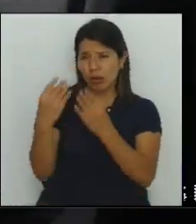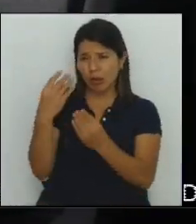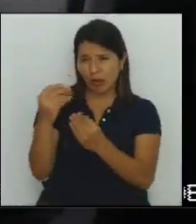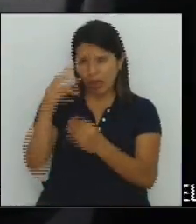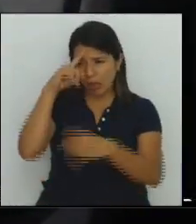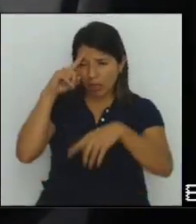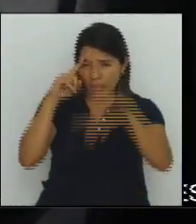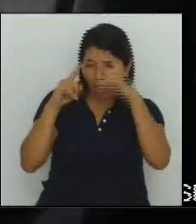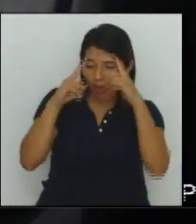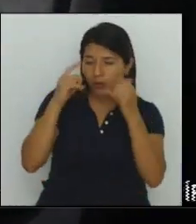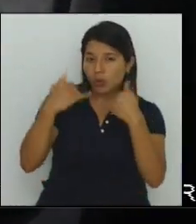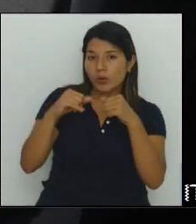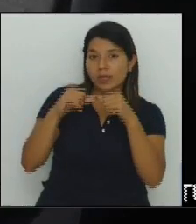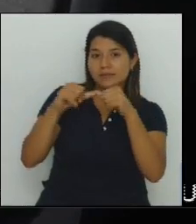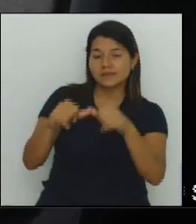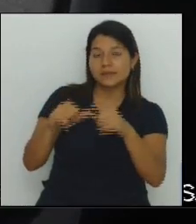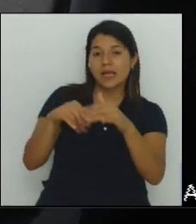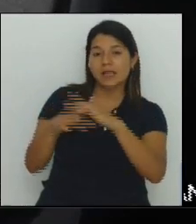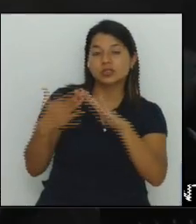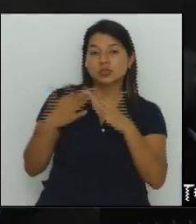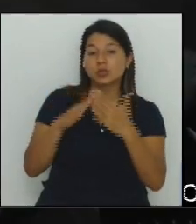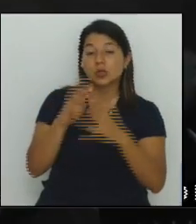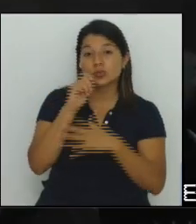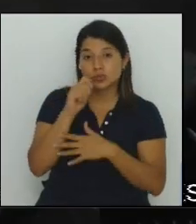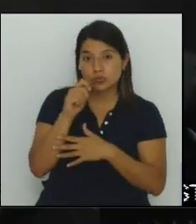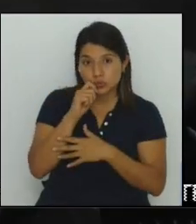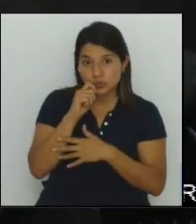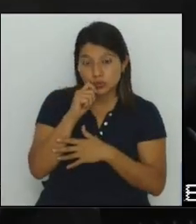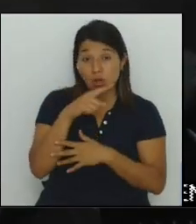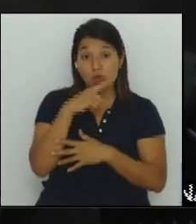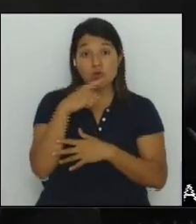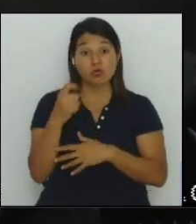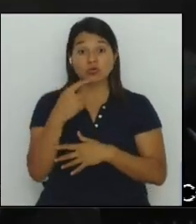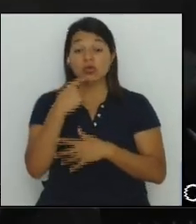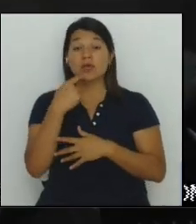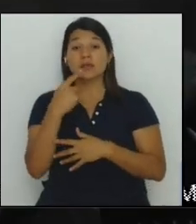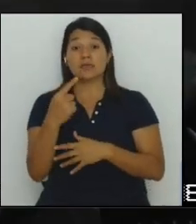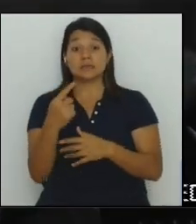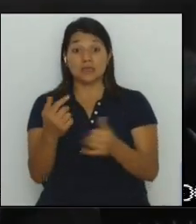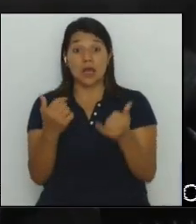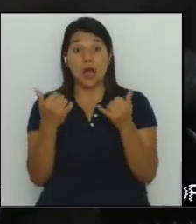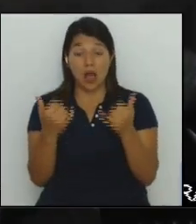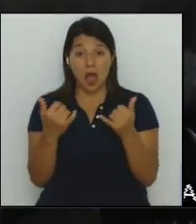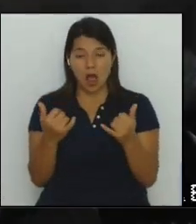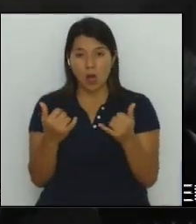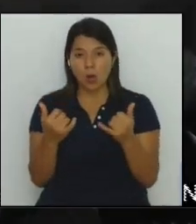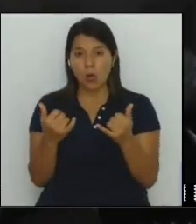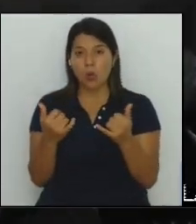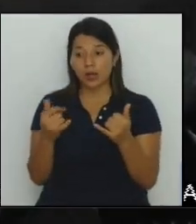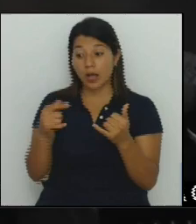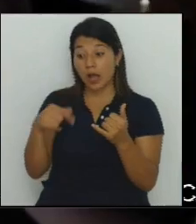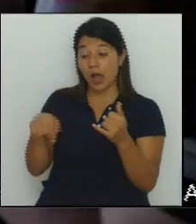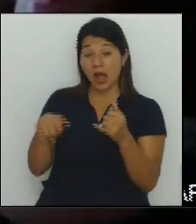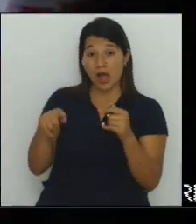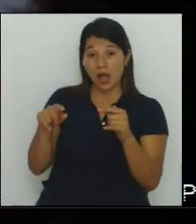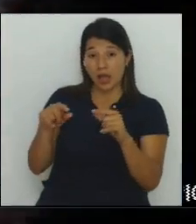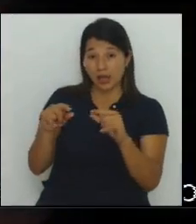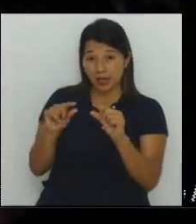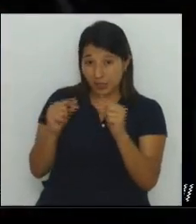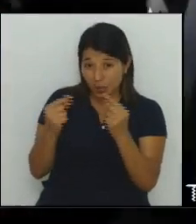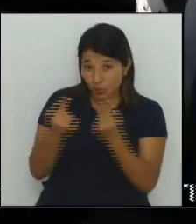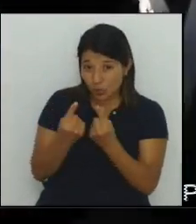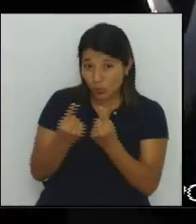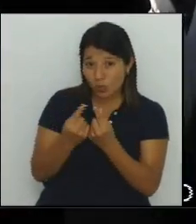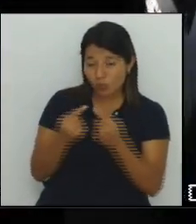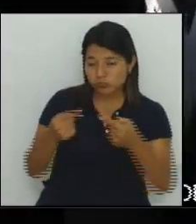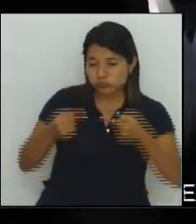de Donetsk. Rusia afirma que actualmente los mercenarios del grupo Wagner están combatiendo con el ejército de Ucrania.